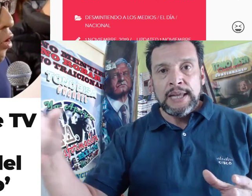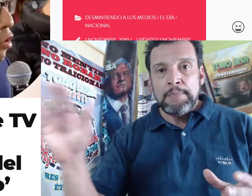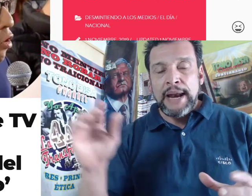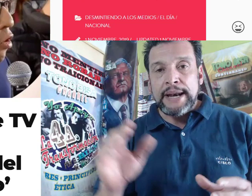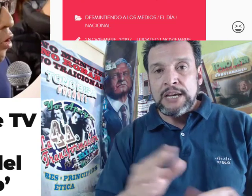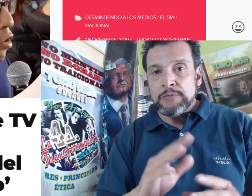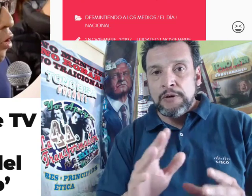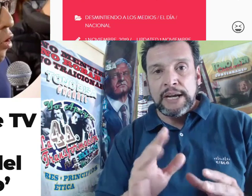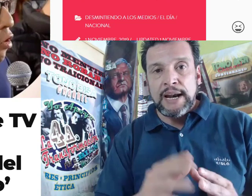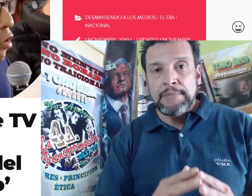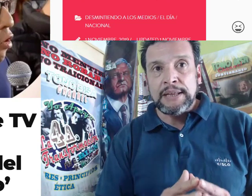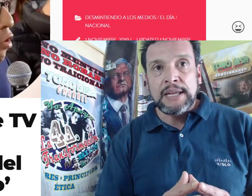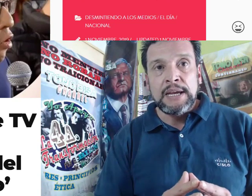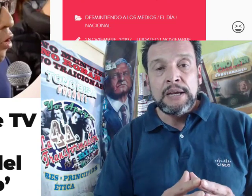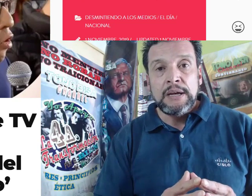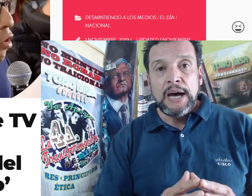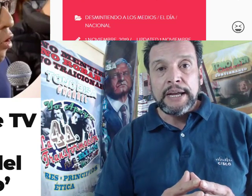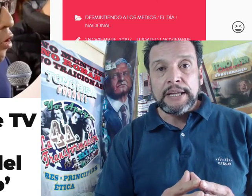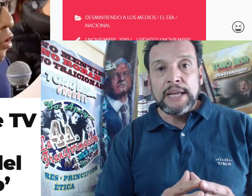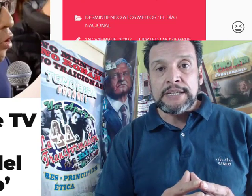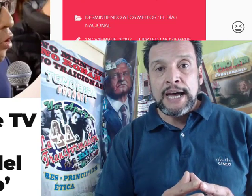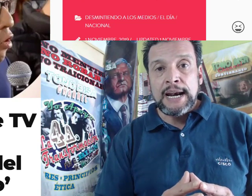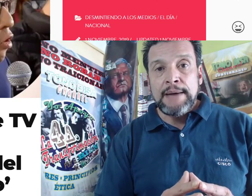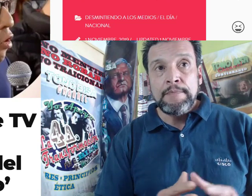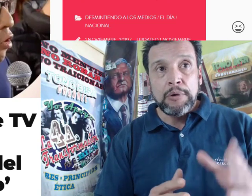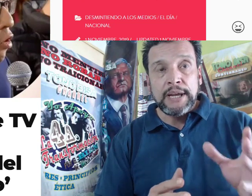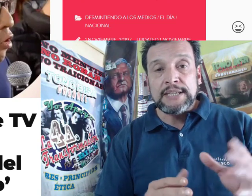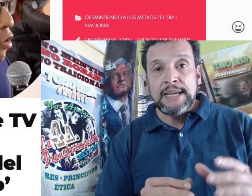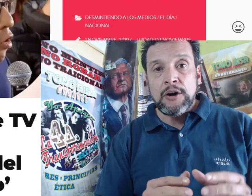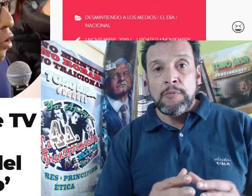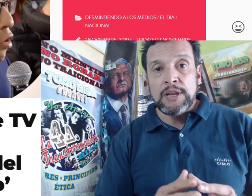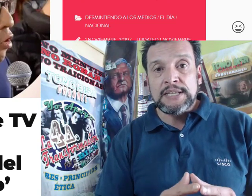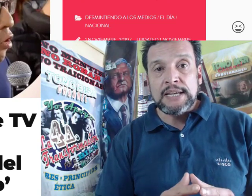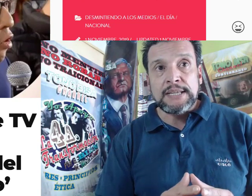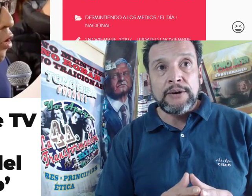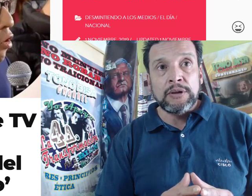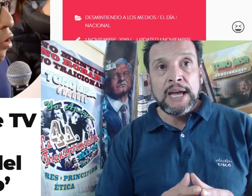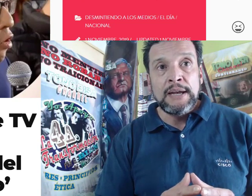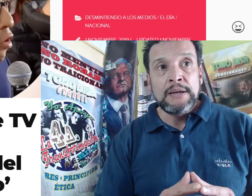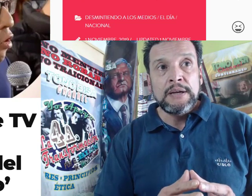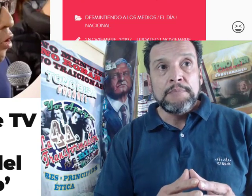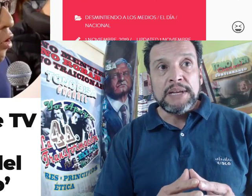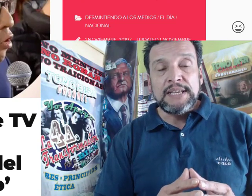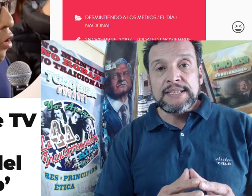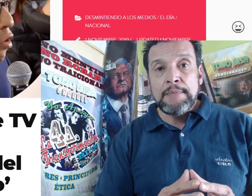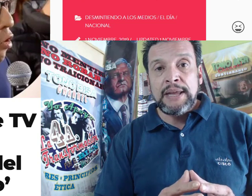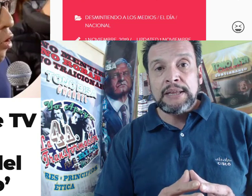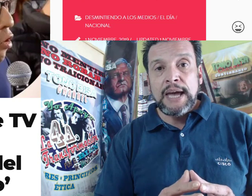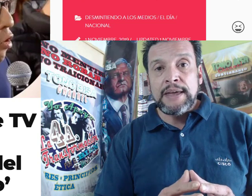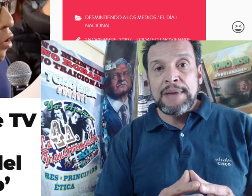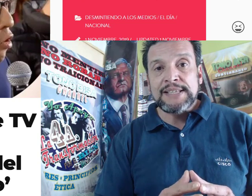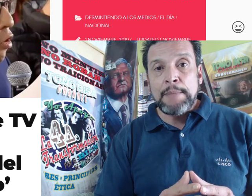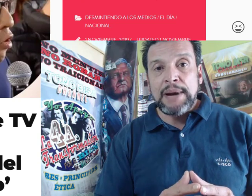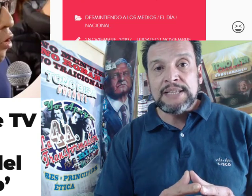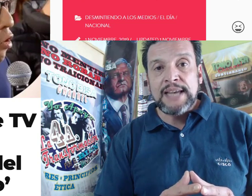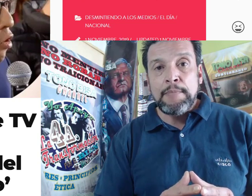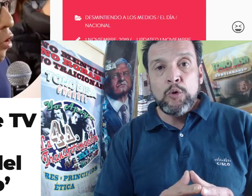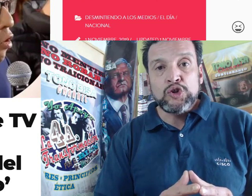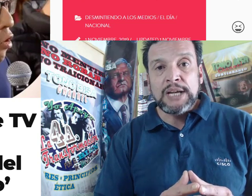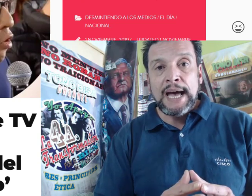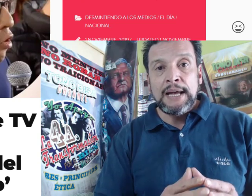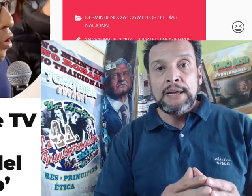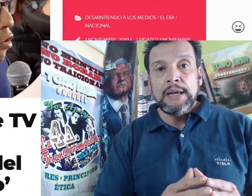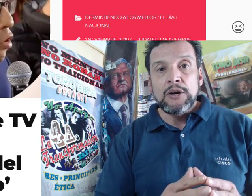traen del prianismo, que realmente hay que tacharla, porque así como dice esta nota, precisamente además la